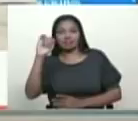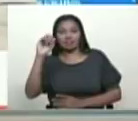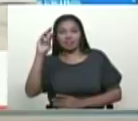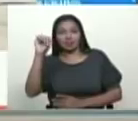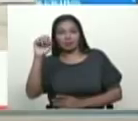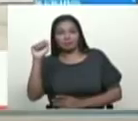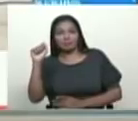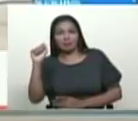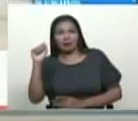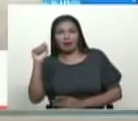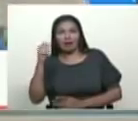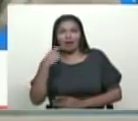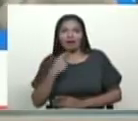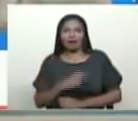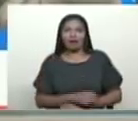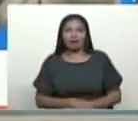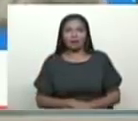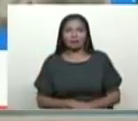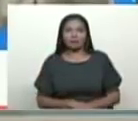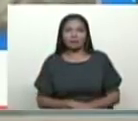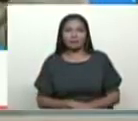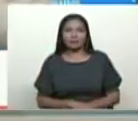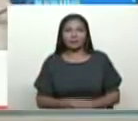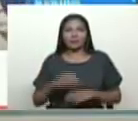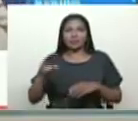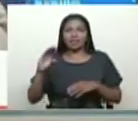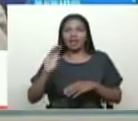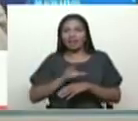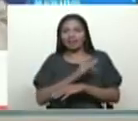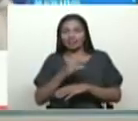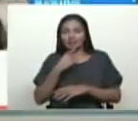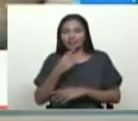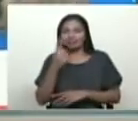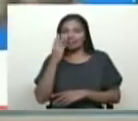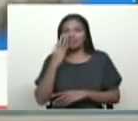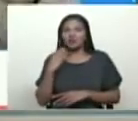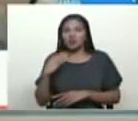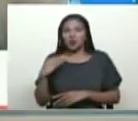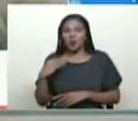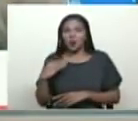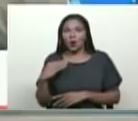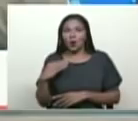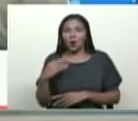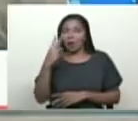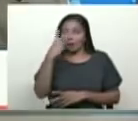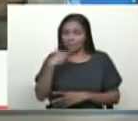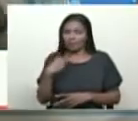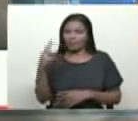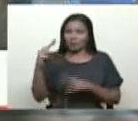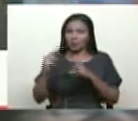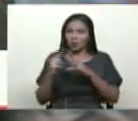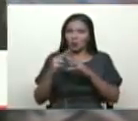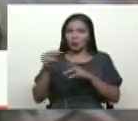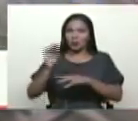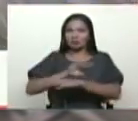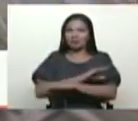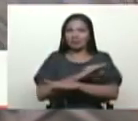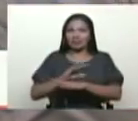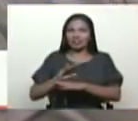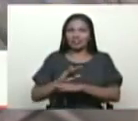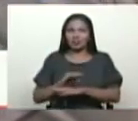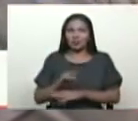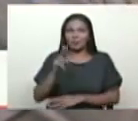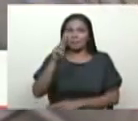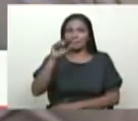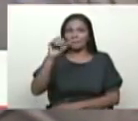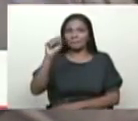visto? Una canción nueva que cantan los muchachos. Se hace la víctima. ¿Tú sabías, Erika? Lo de la víctima,